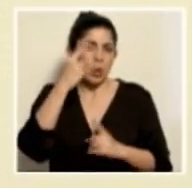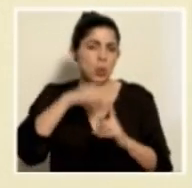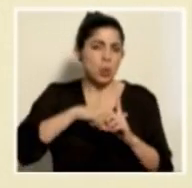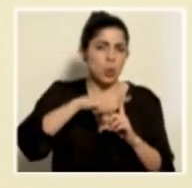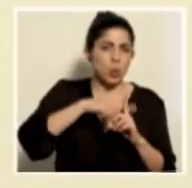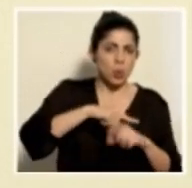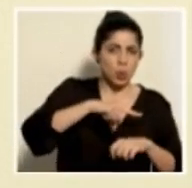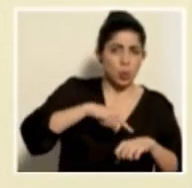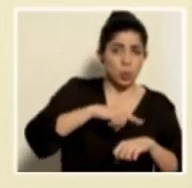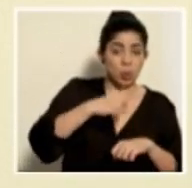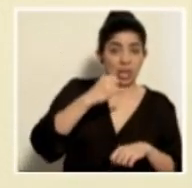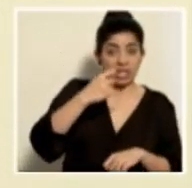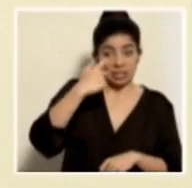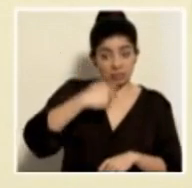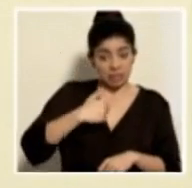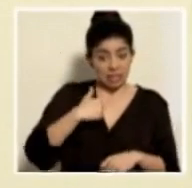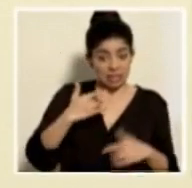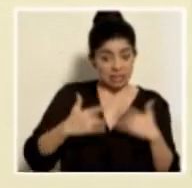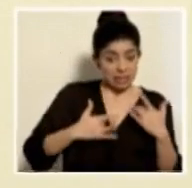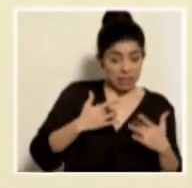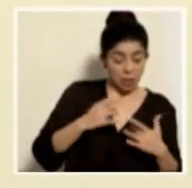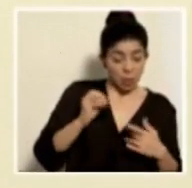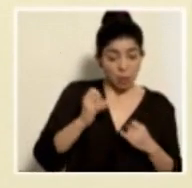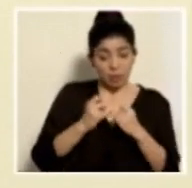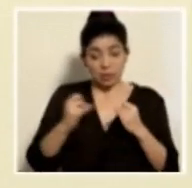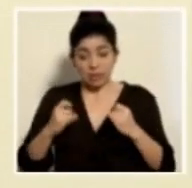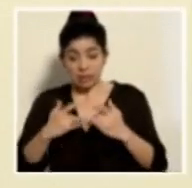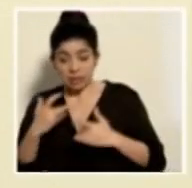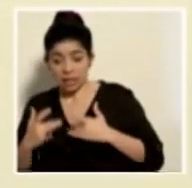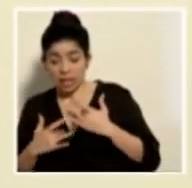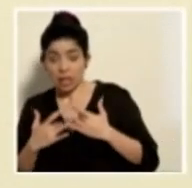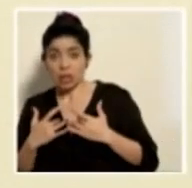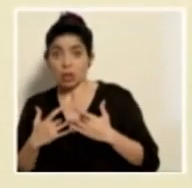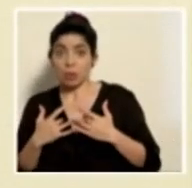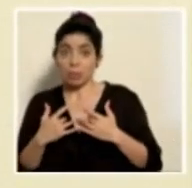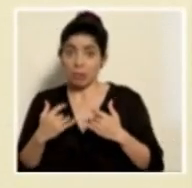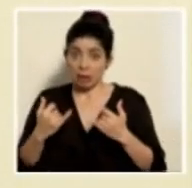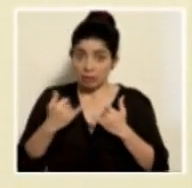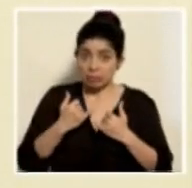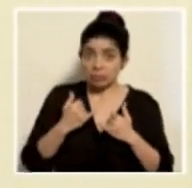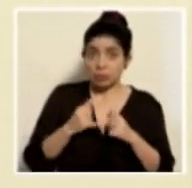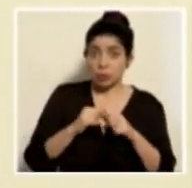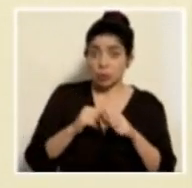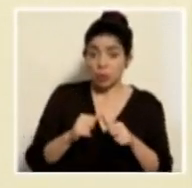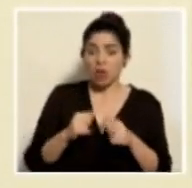durar, si en las personas con síntomas o sin síntomas se